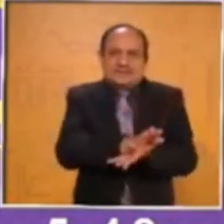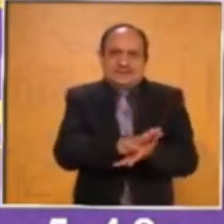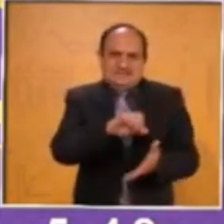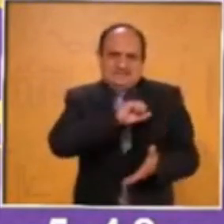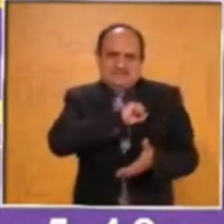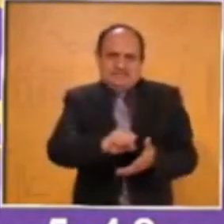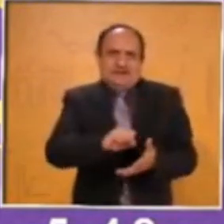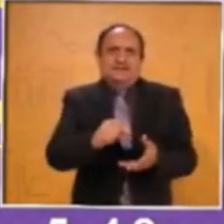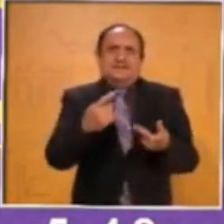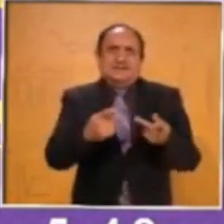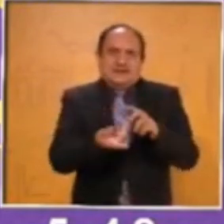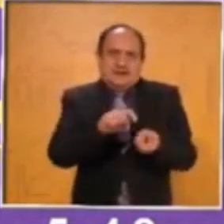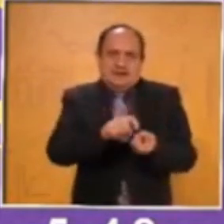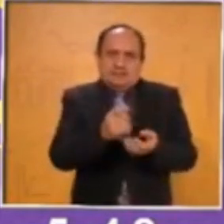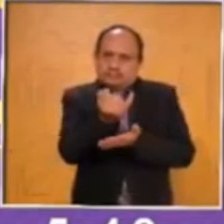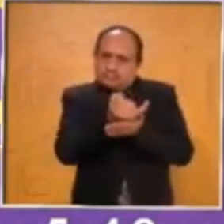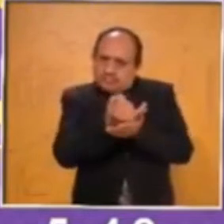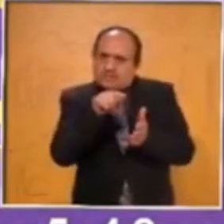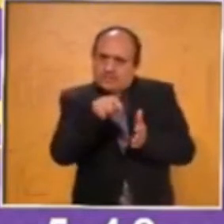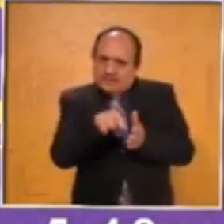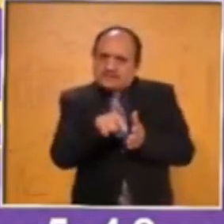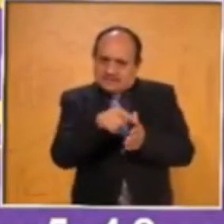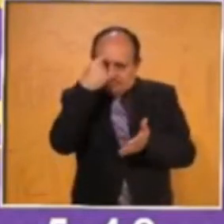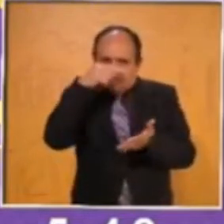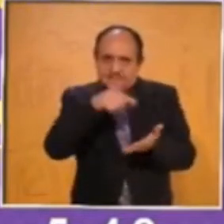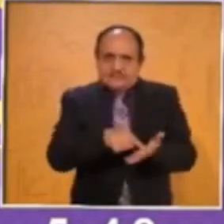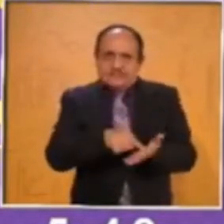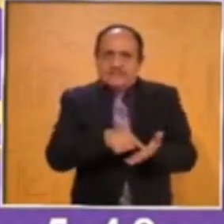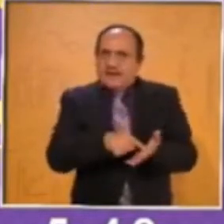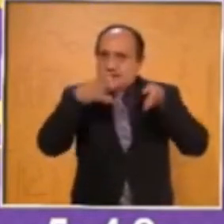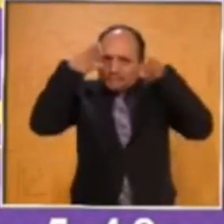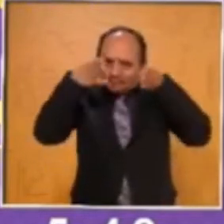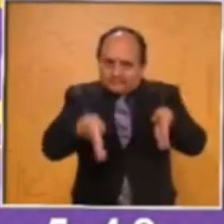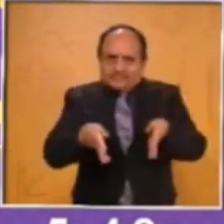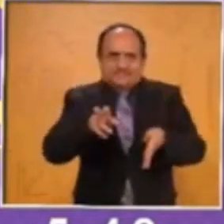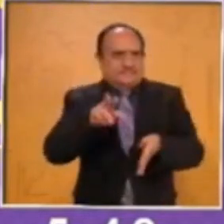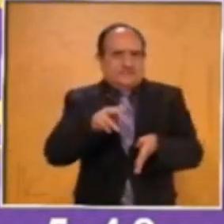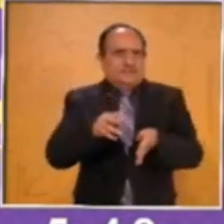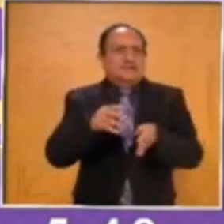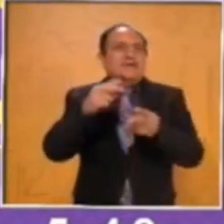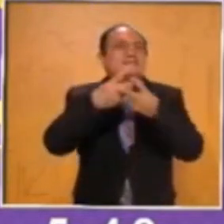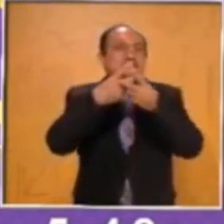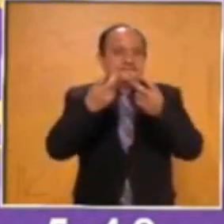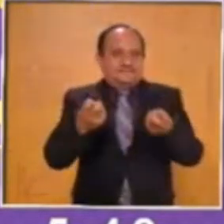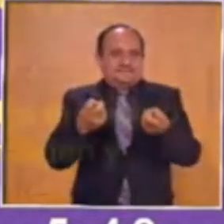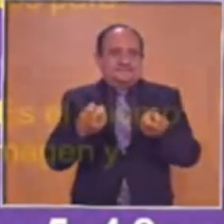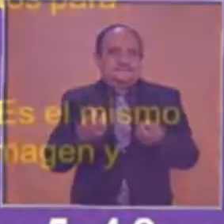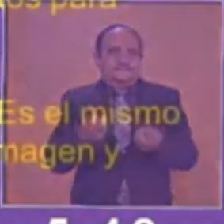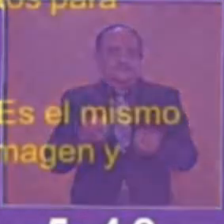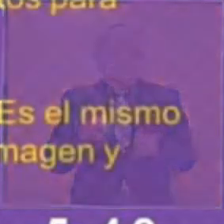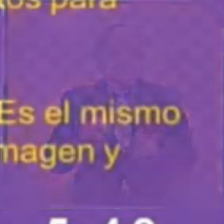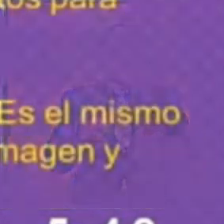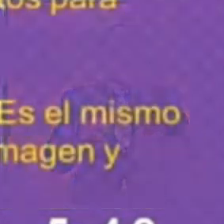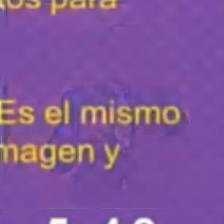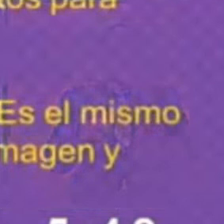crueles a imagen y semejanza de su creador. Aquí no nos clavamos mucho en los adjetivos